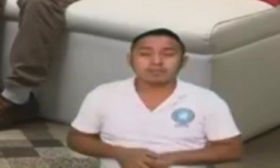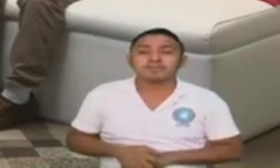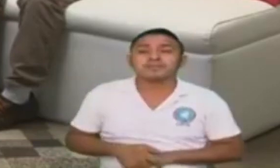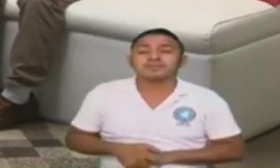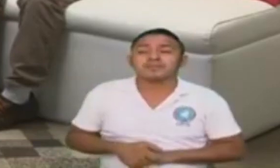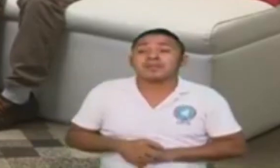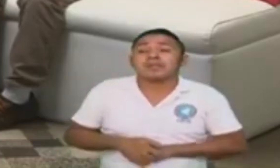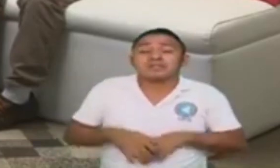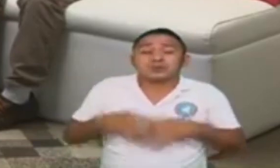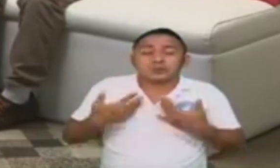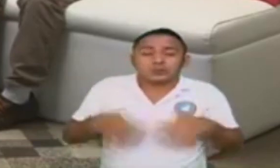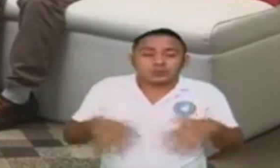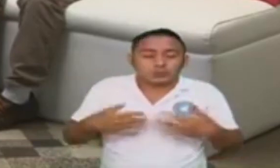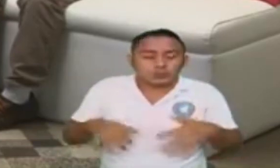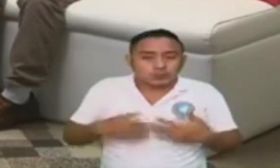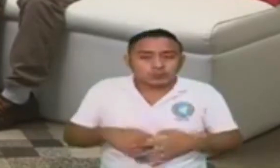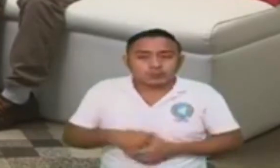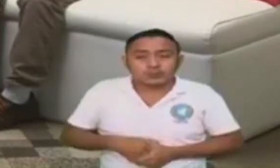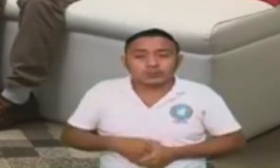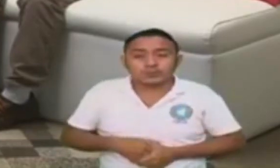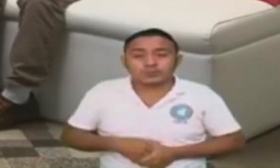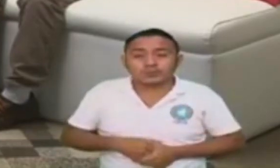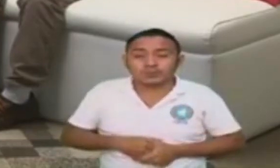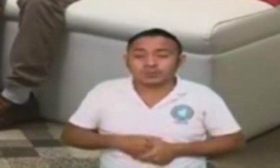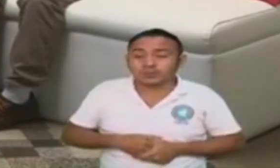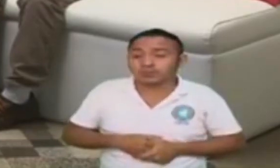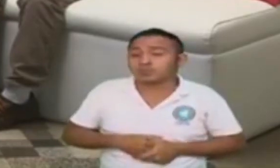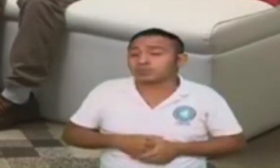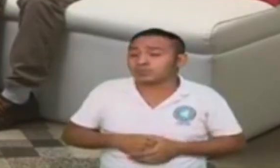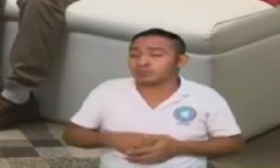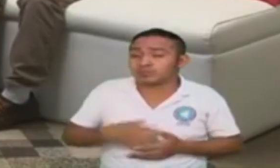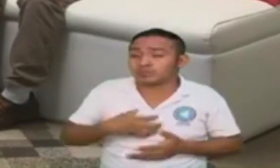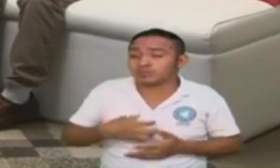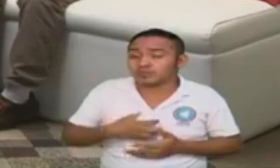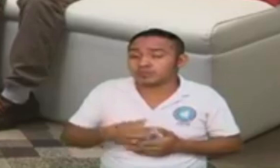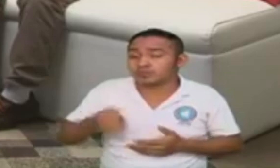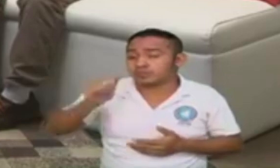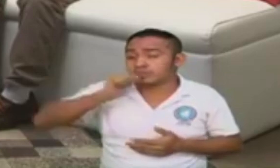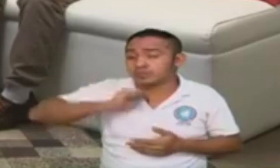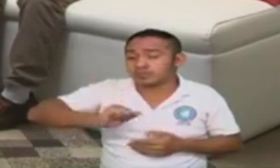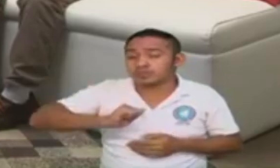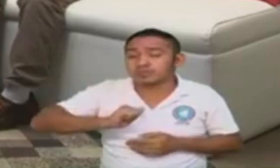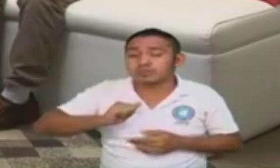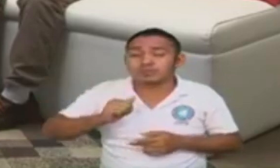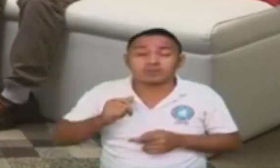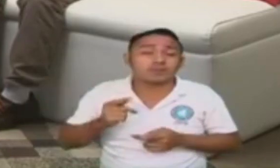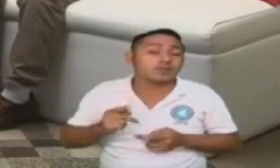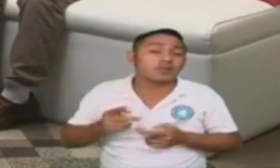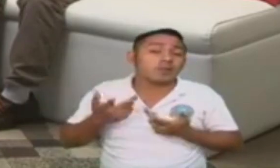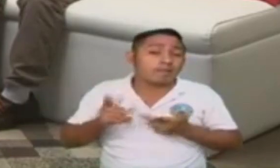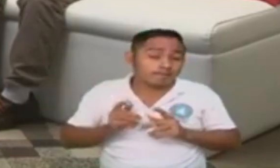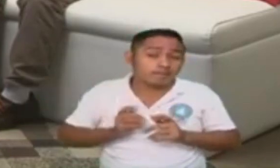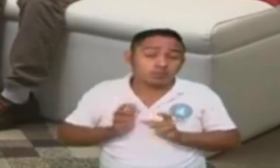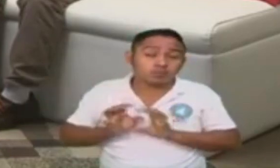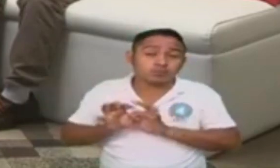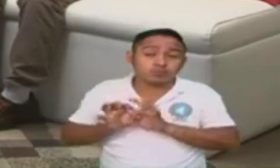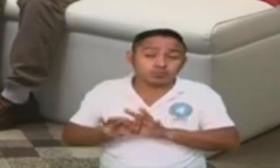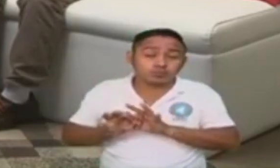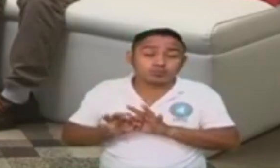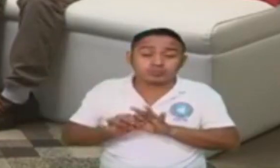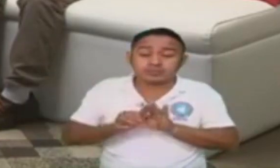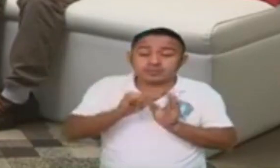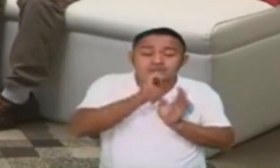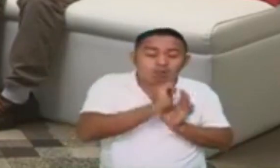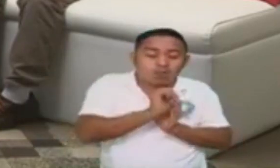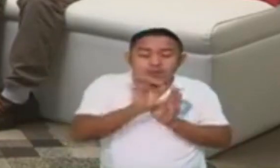vuelven peligrosos cuando son una composición de agua con células. Con células, correcto. Con este células. Tipo de que la